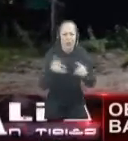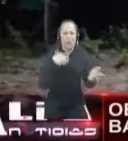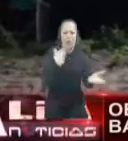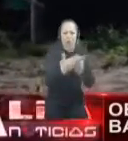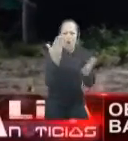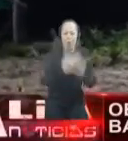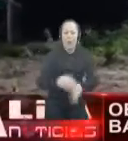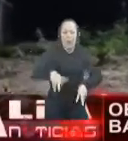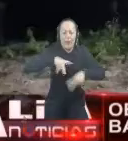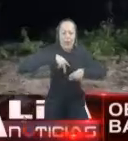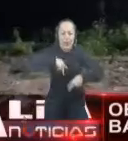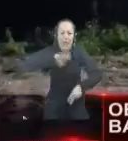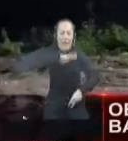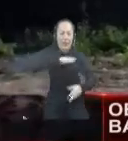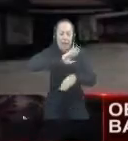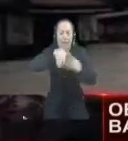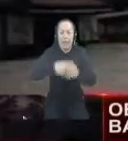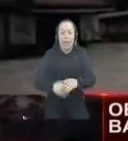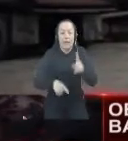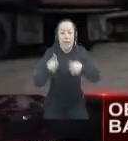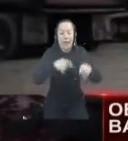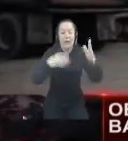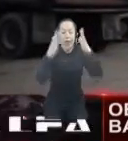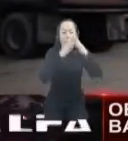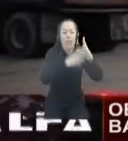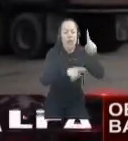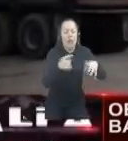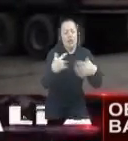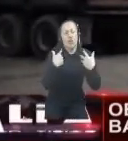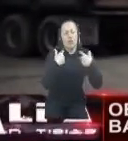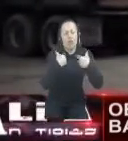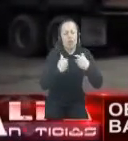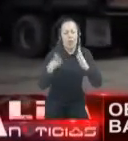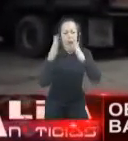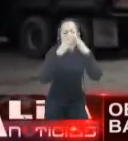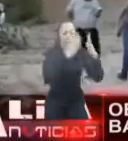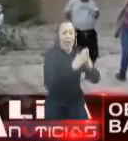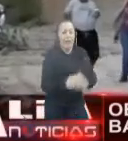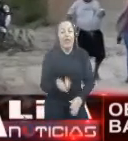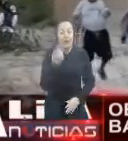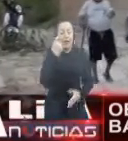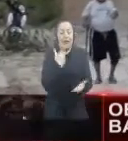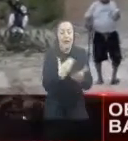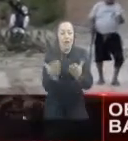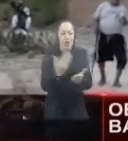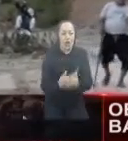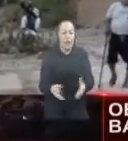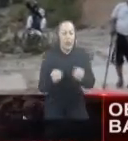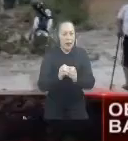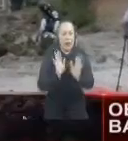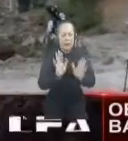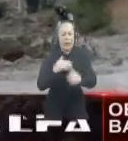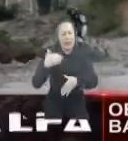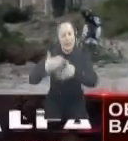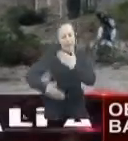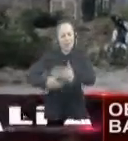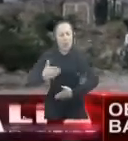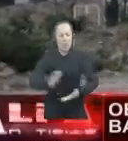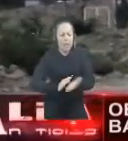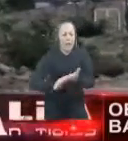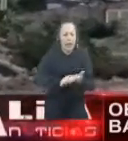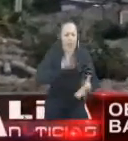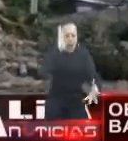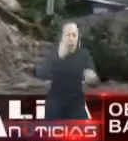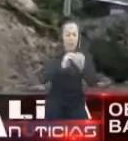que los avalúos de las viviendas que al parecer se están viendo afectadas y que no han sido compradas se encuentran en proceso de negociación por